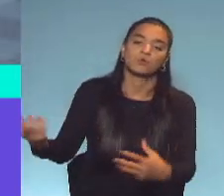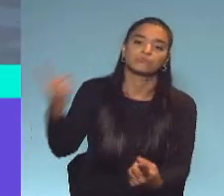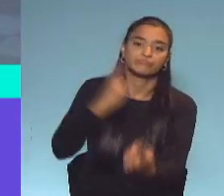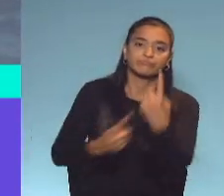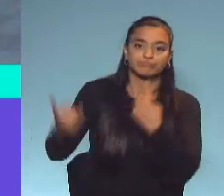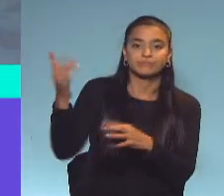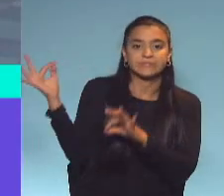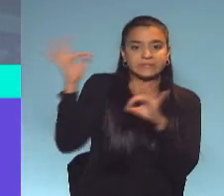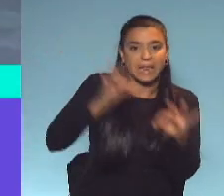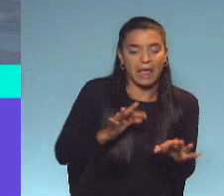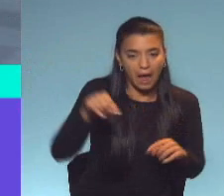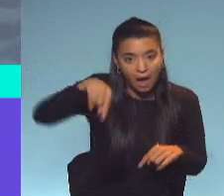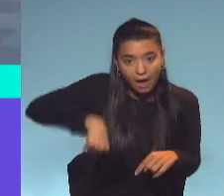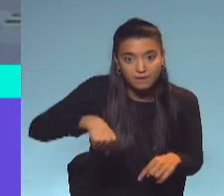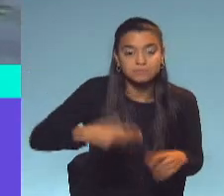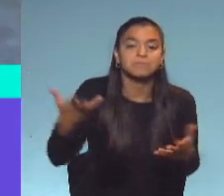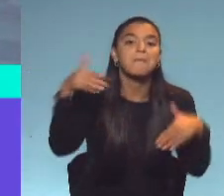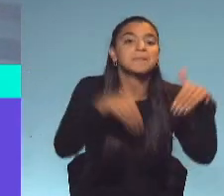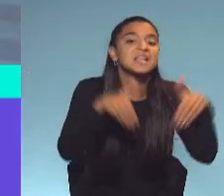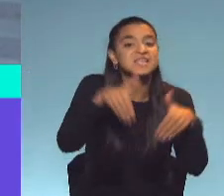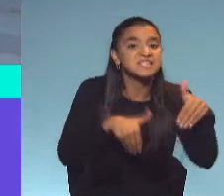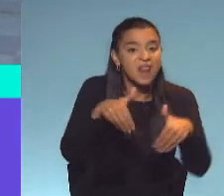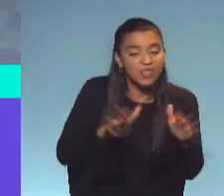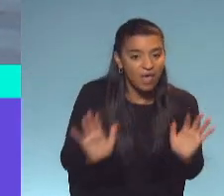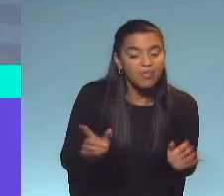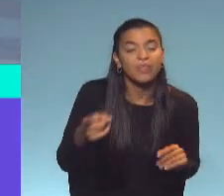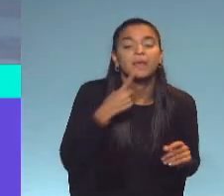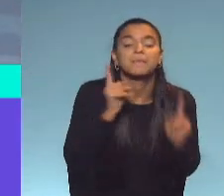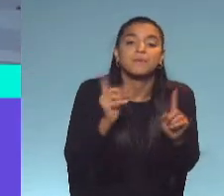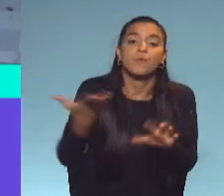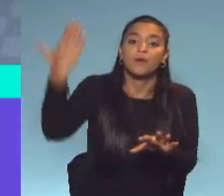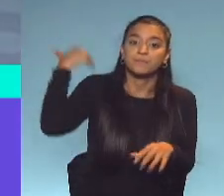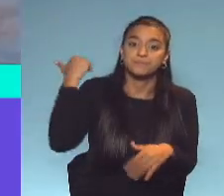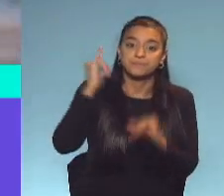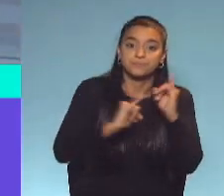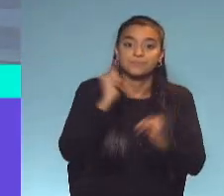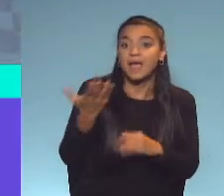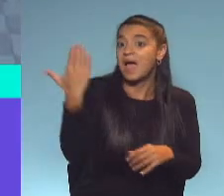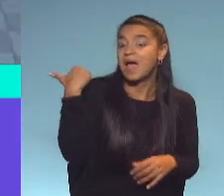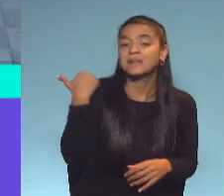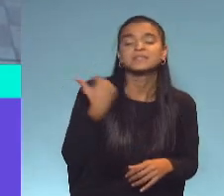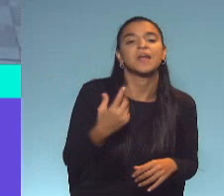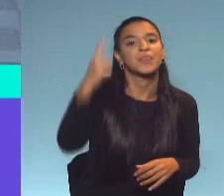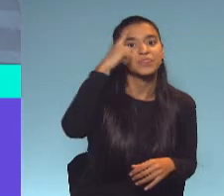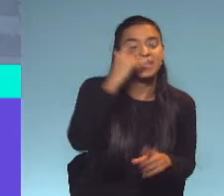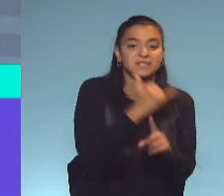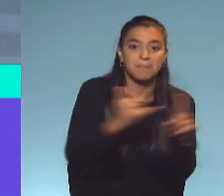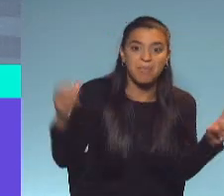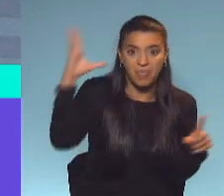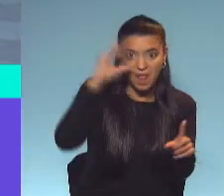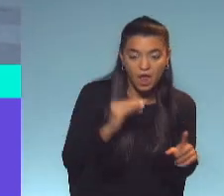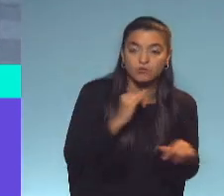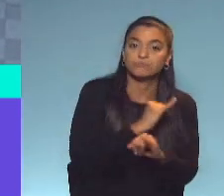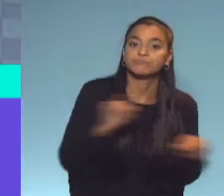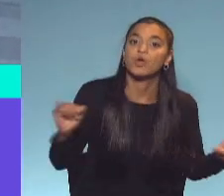y alumnas a esta presencialidad que, como contábamos antes, se dictó ayer a las 22:30, el Gobierno Nacional apeló